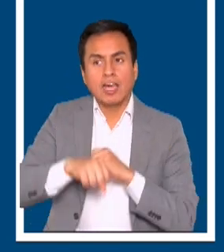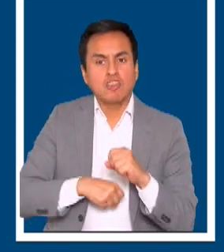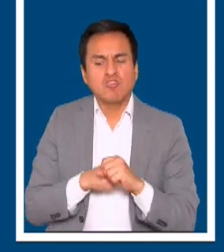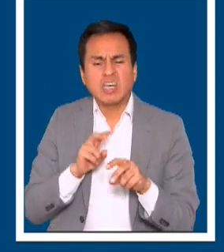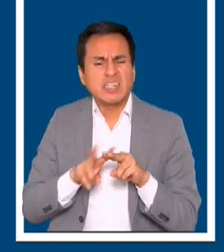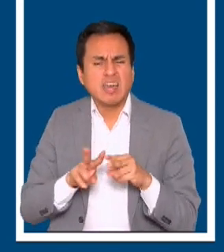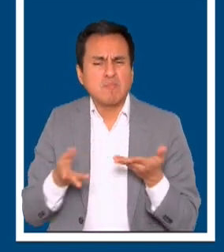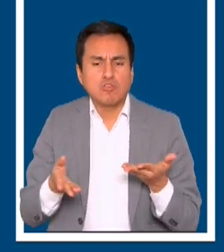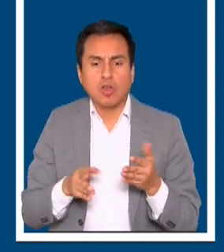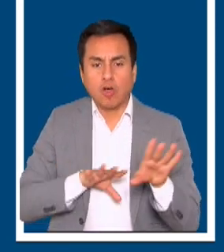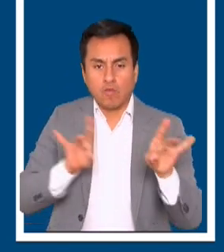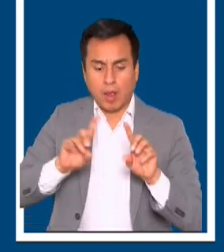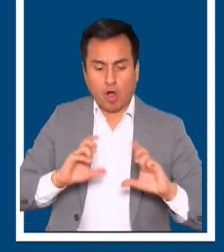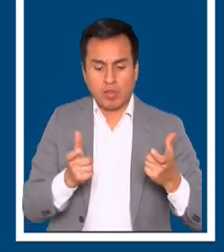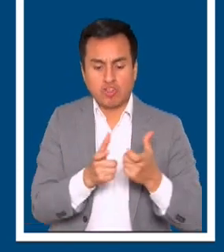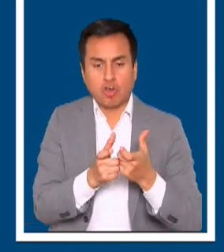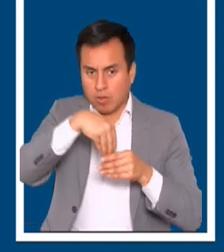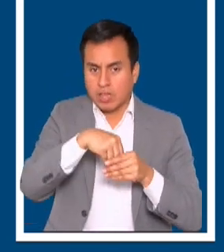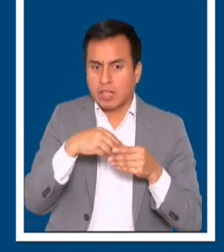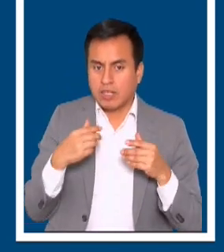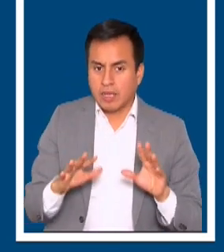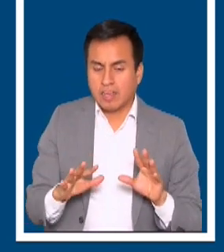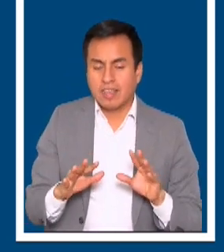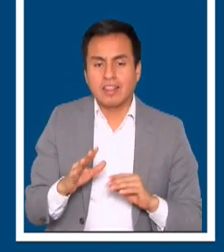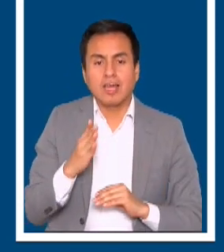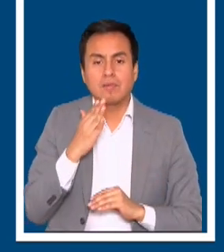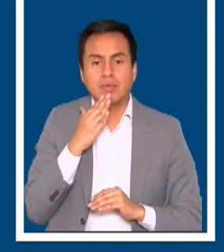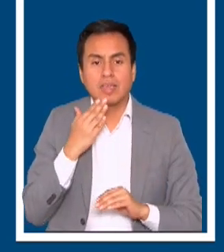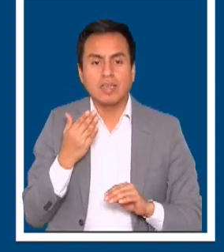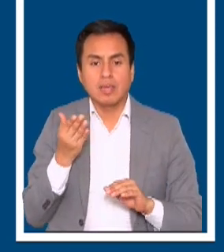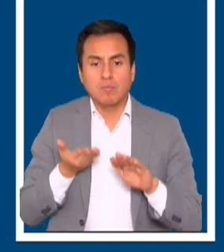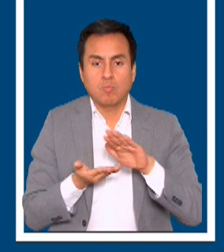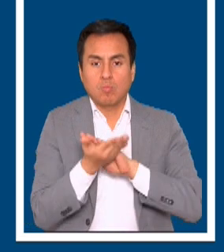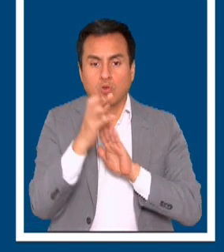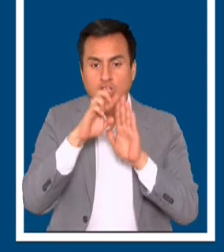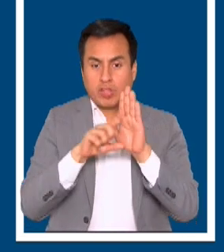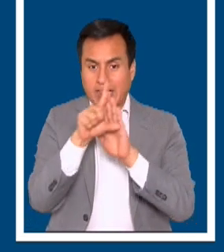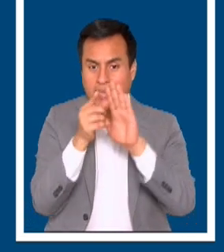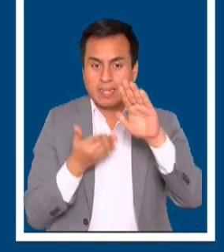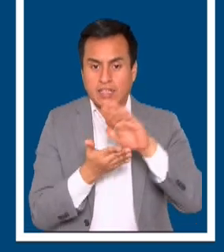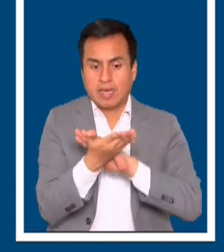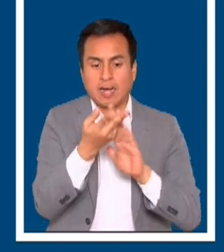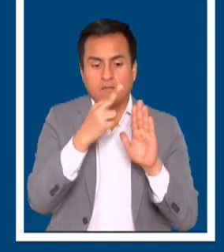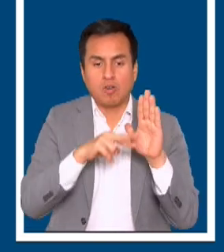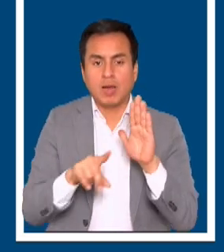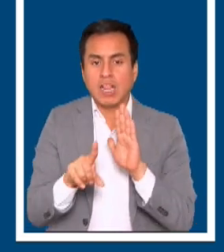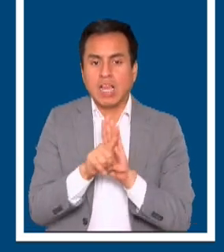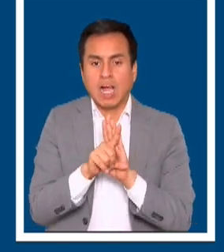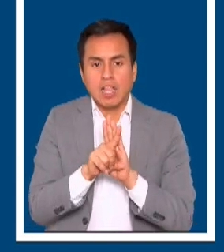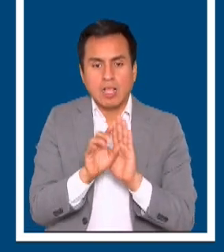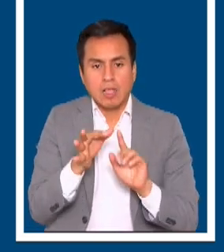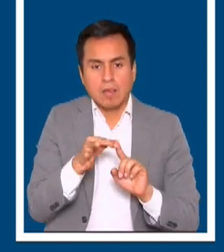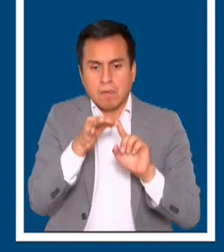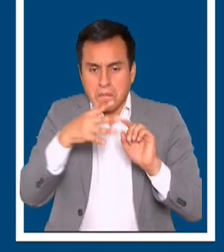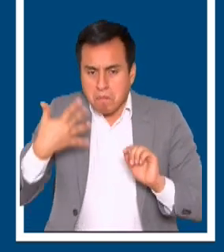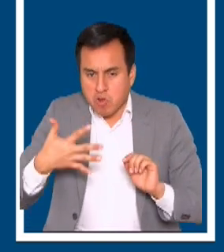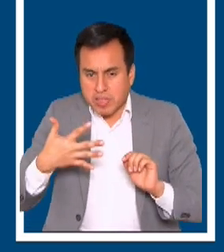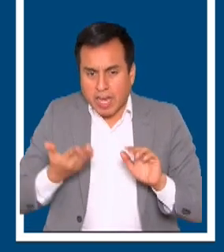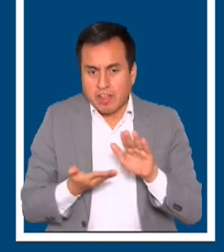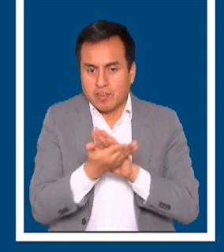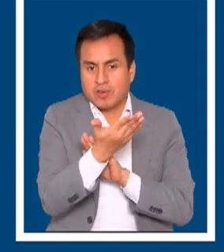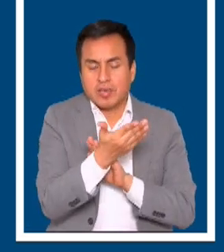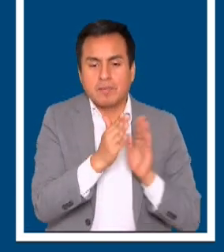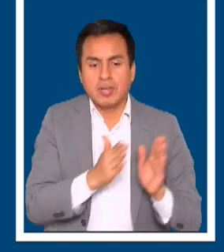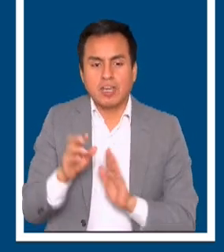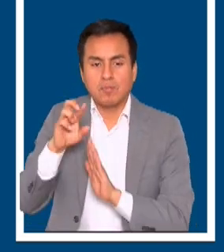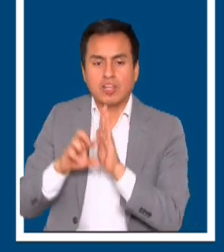se va a conformar la comisión de implementación se ingresarían los proyectos de reformas legales priorizados y se